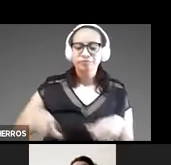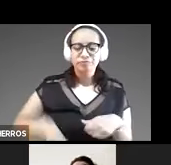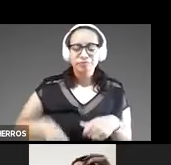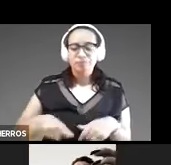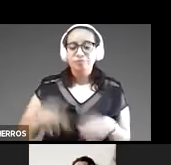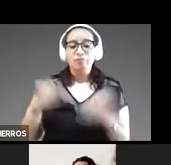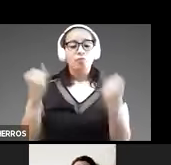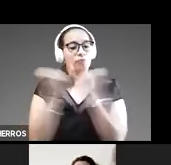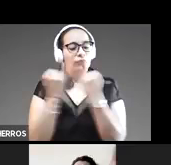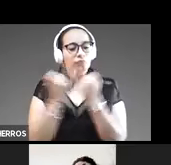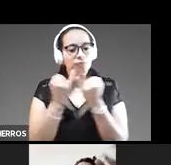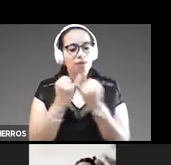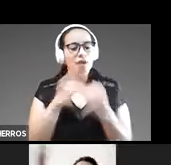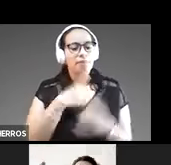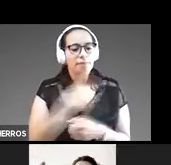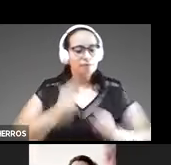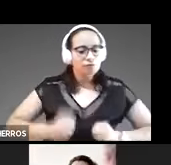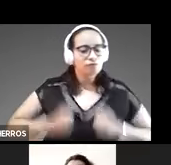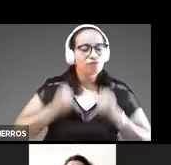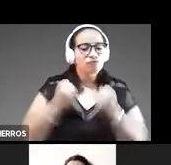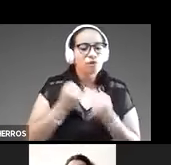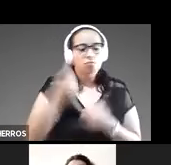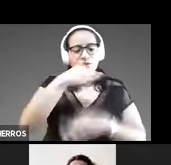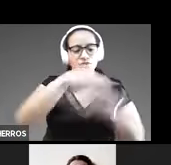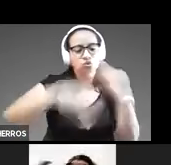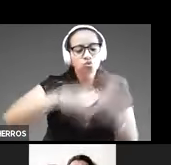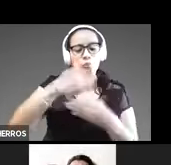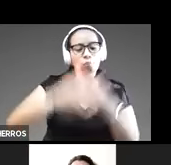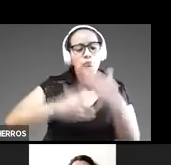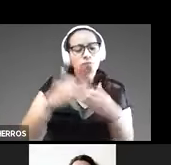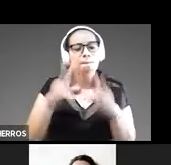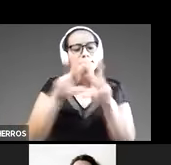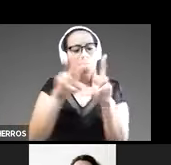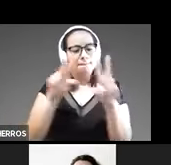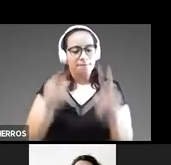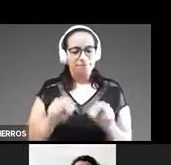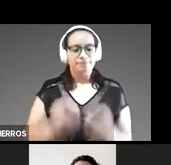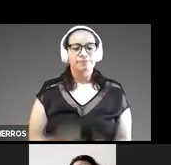también fortalecen todos los procesos de pacificación.